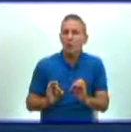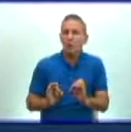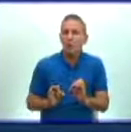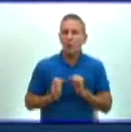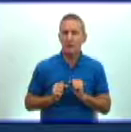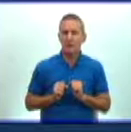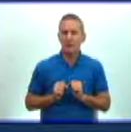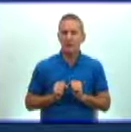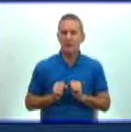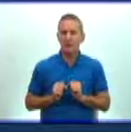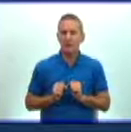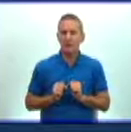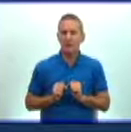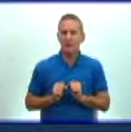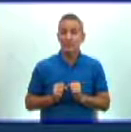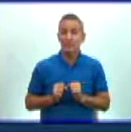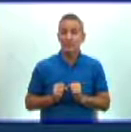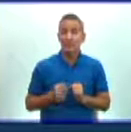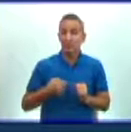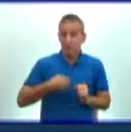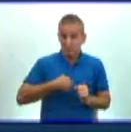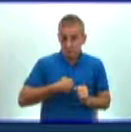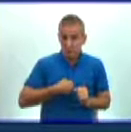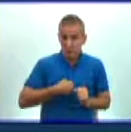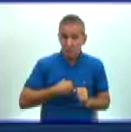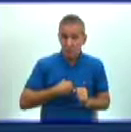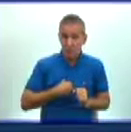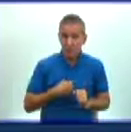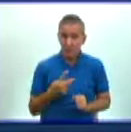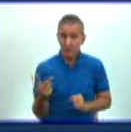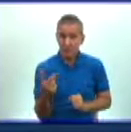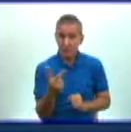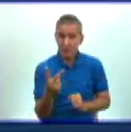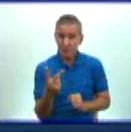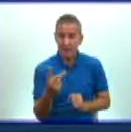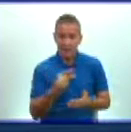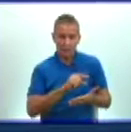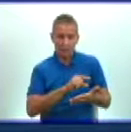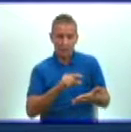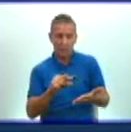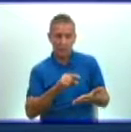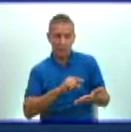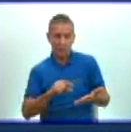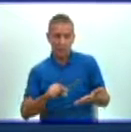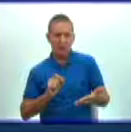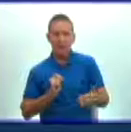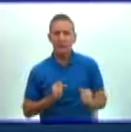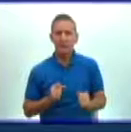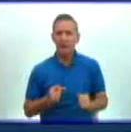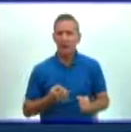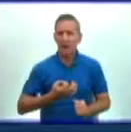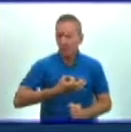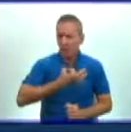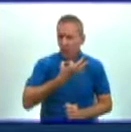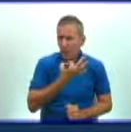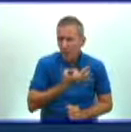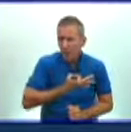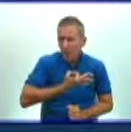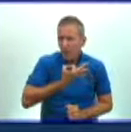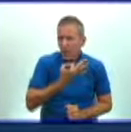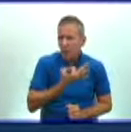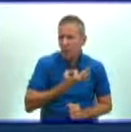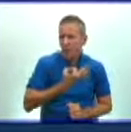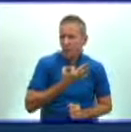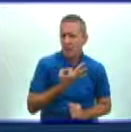los cuida. Yo en estas dos oraciones he dado argumentos,